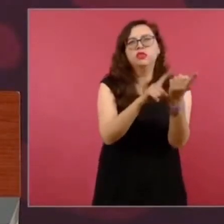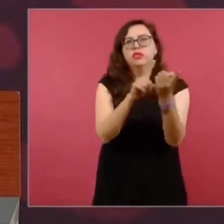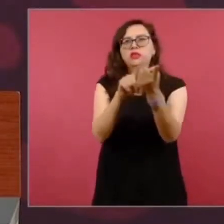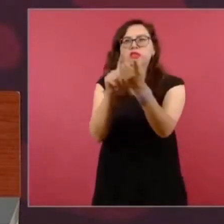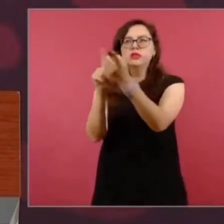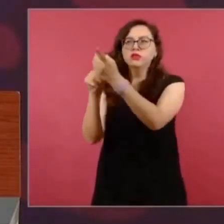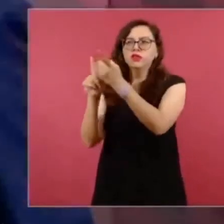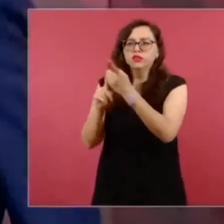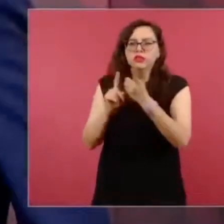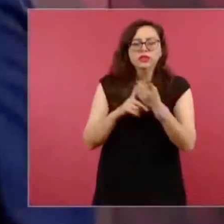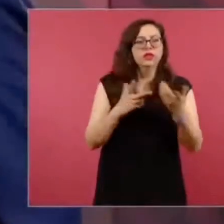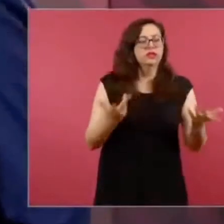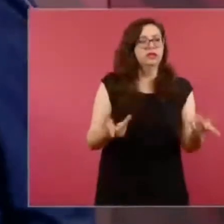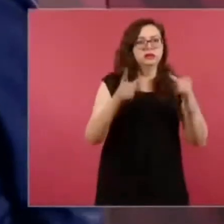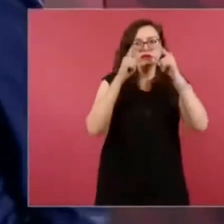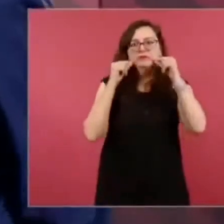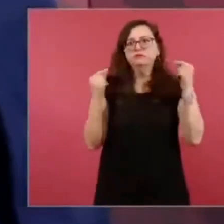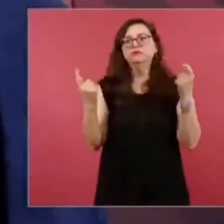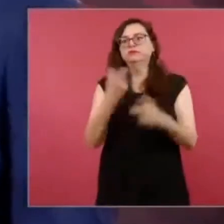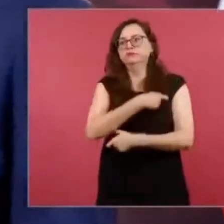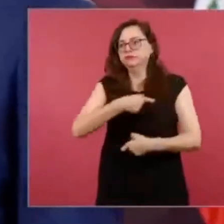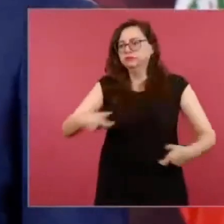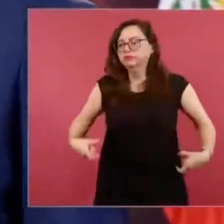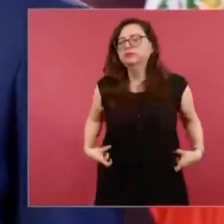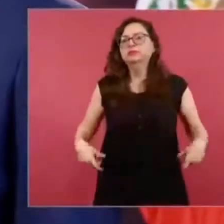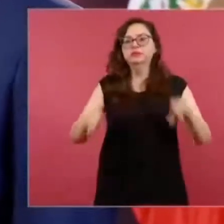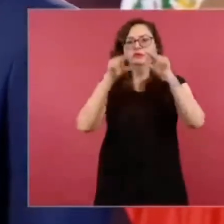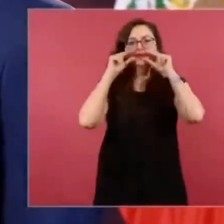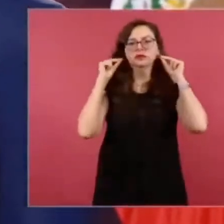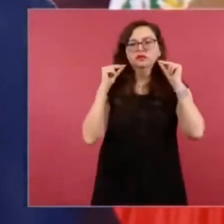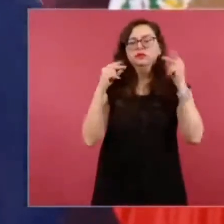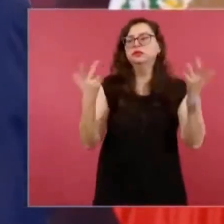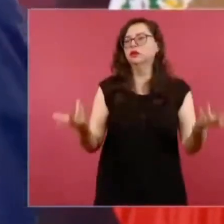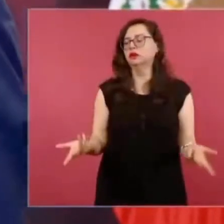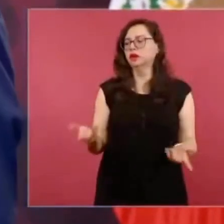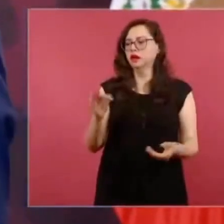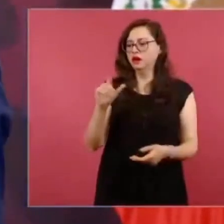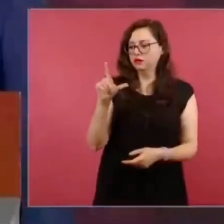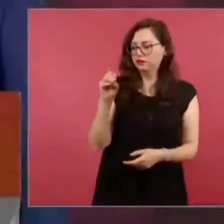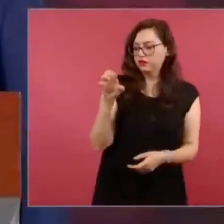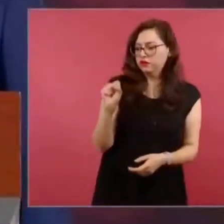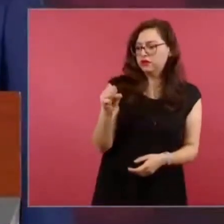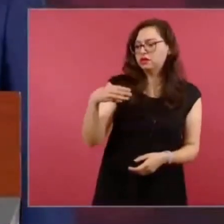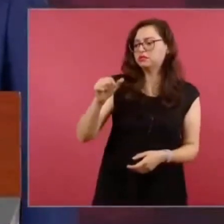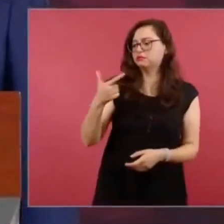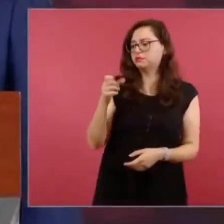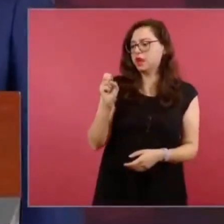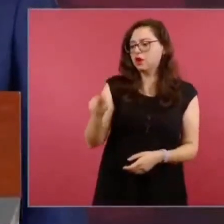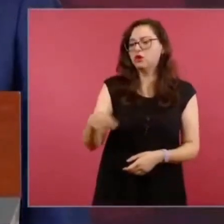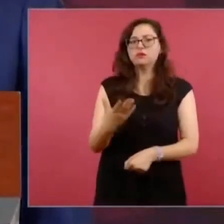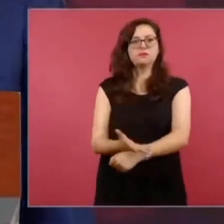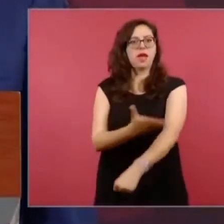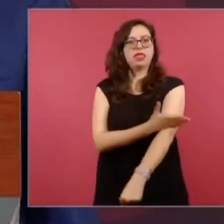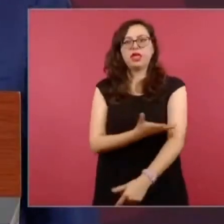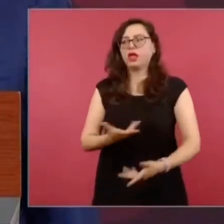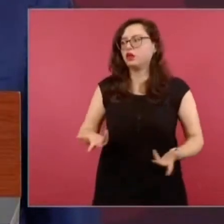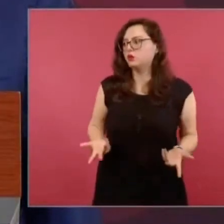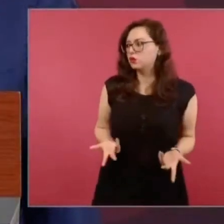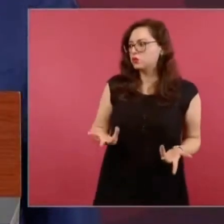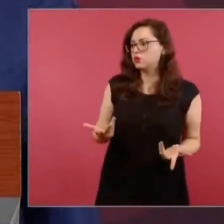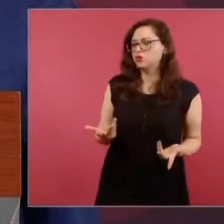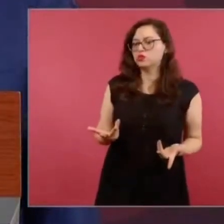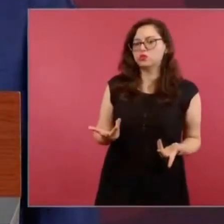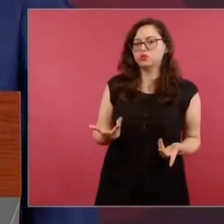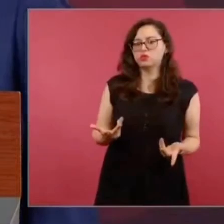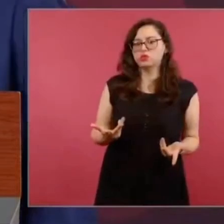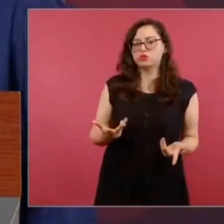¿Dónde están los Villas? ¿Dónde están los Zapatas? ¿Dónde están los Flores Magón? ¿Dónde están los Maderos? ¿Dónde